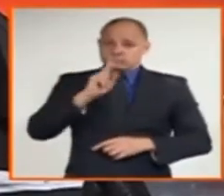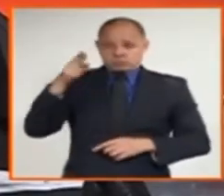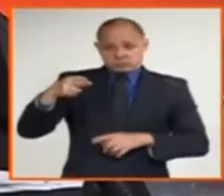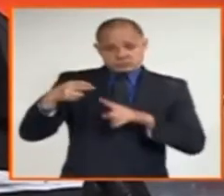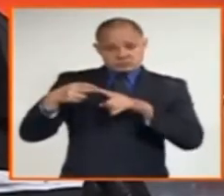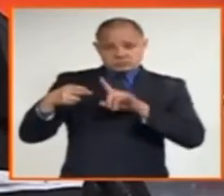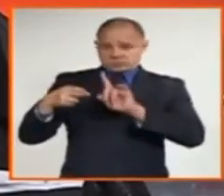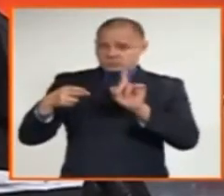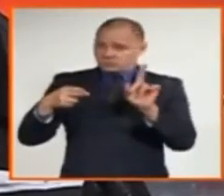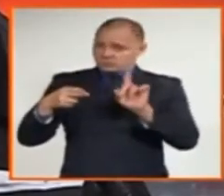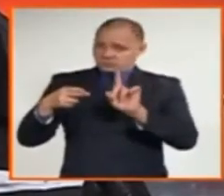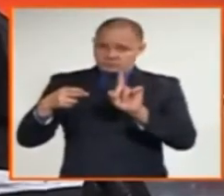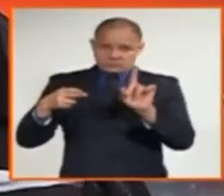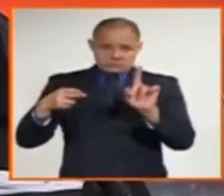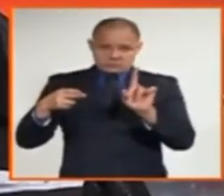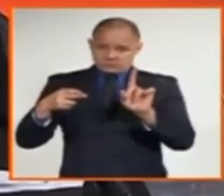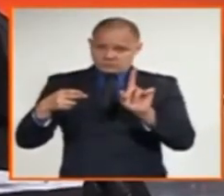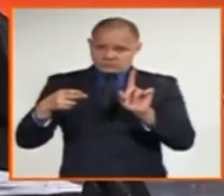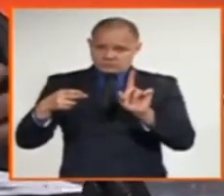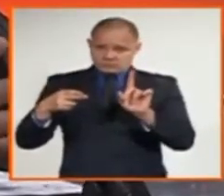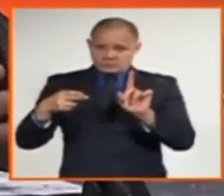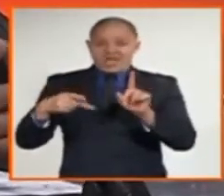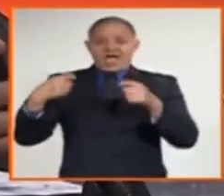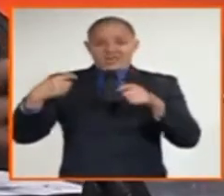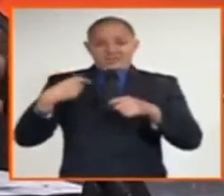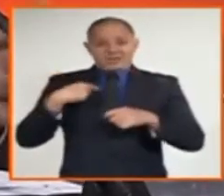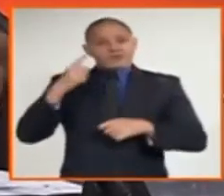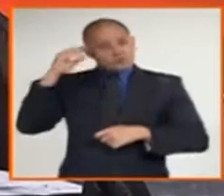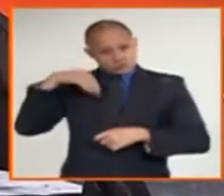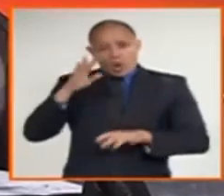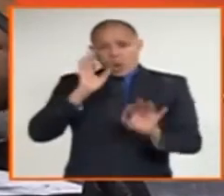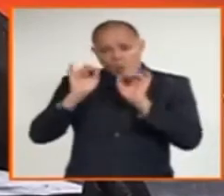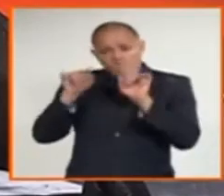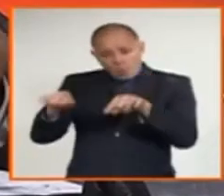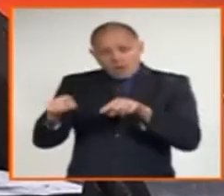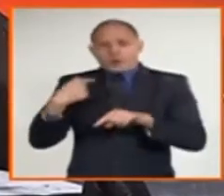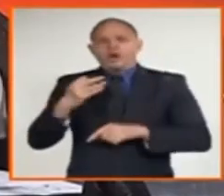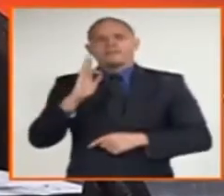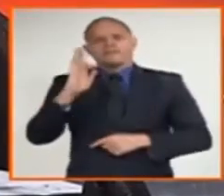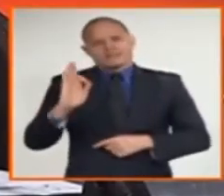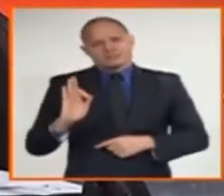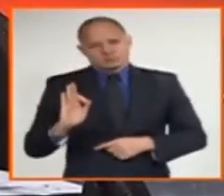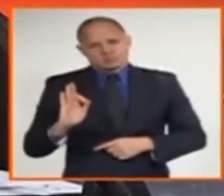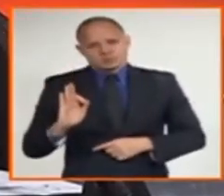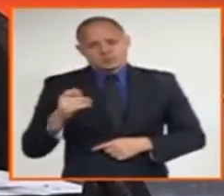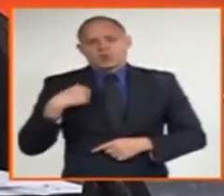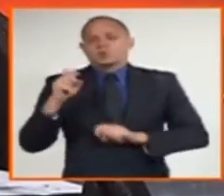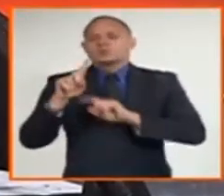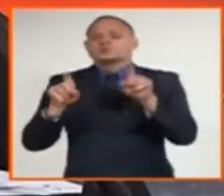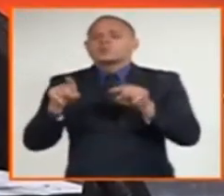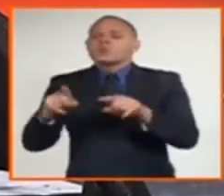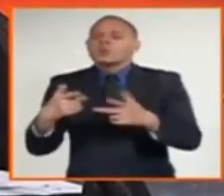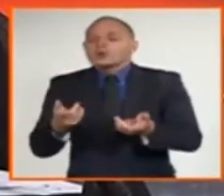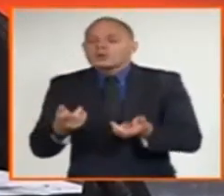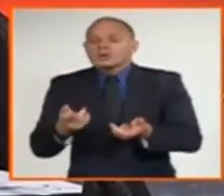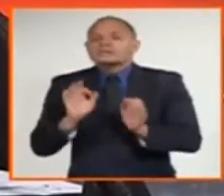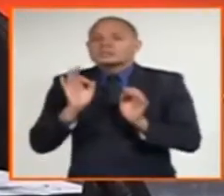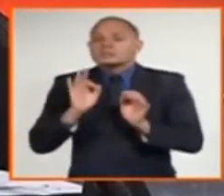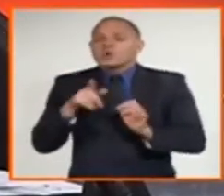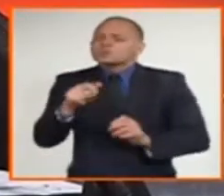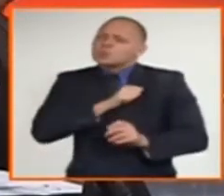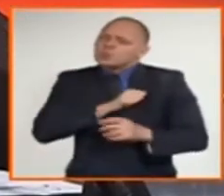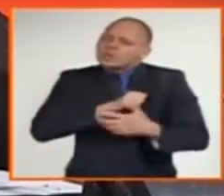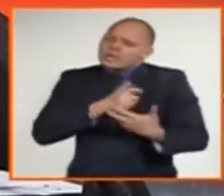tiene cara de mujer. En prohibición de la violencia, y la violencia es bidireccional. Si la violencia que pudiera establecer en un